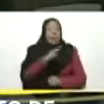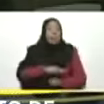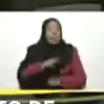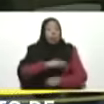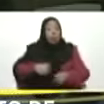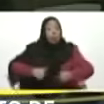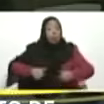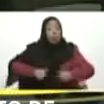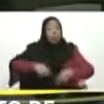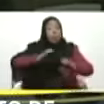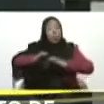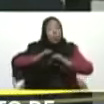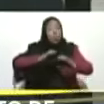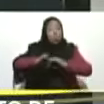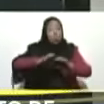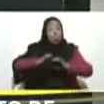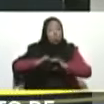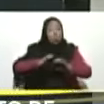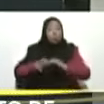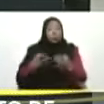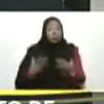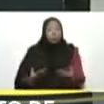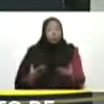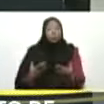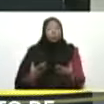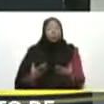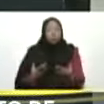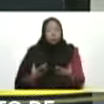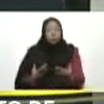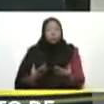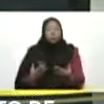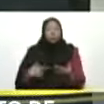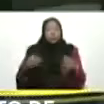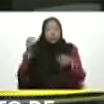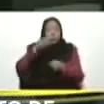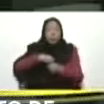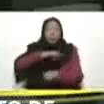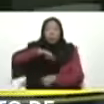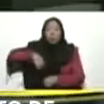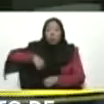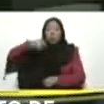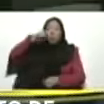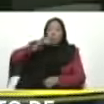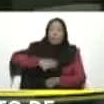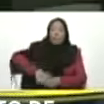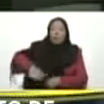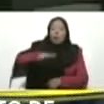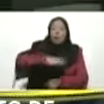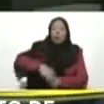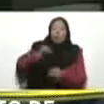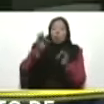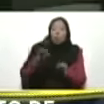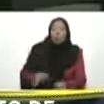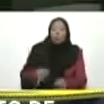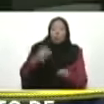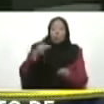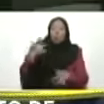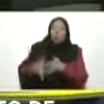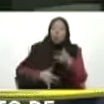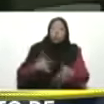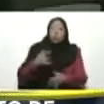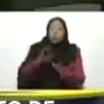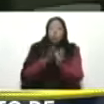esfuerzo comunicacional para explicarle a nuestro pueblo los alcances de